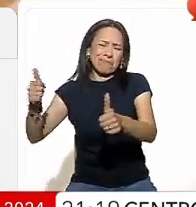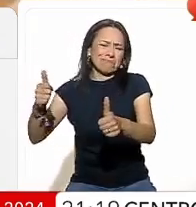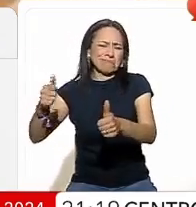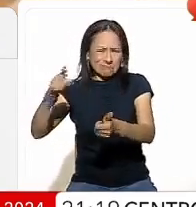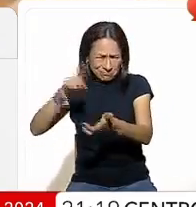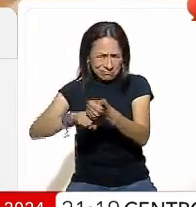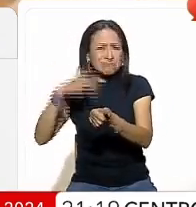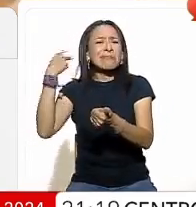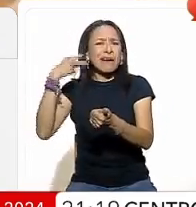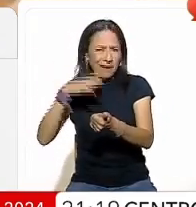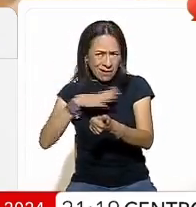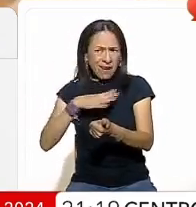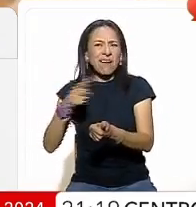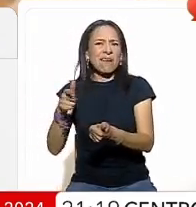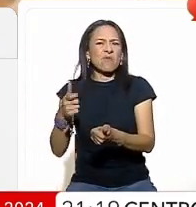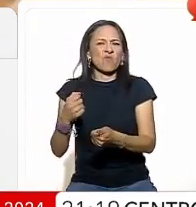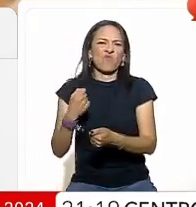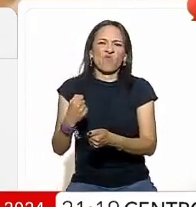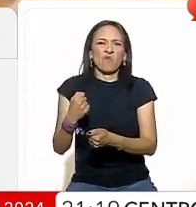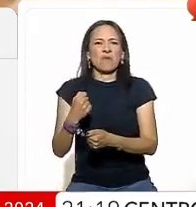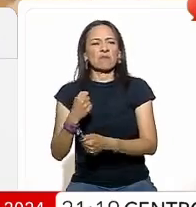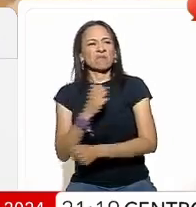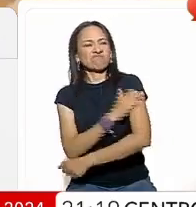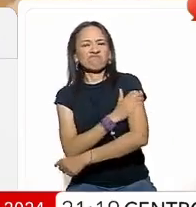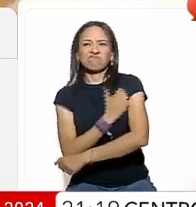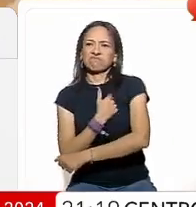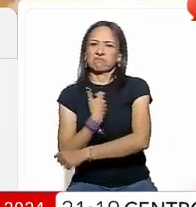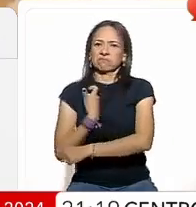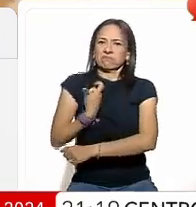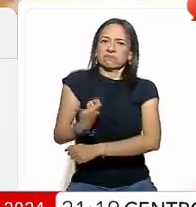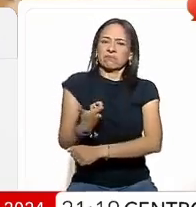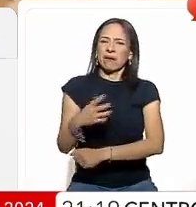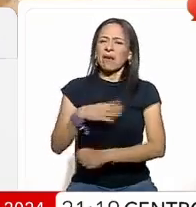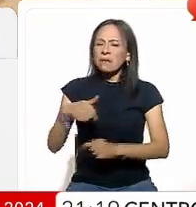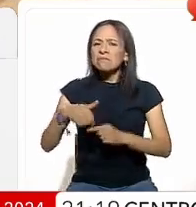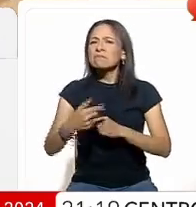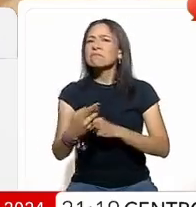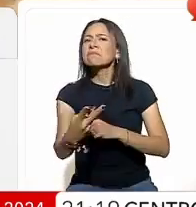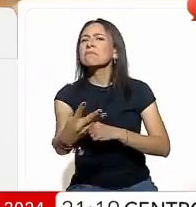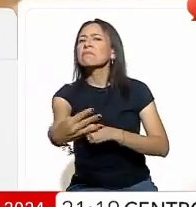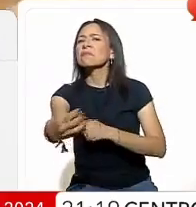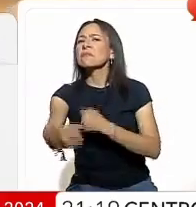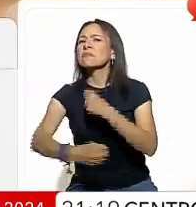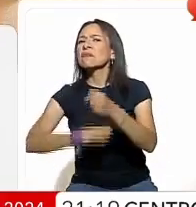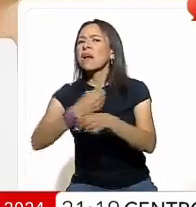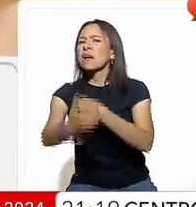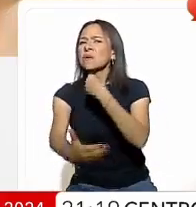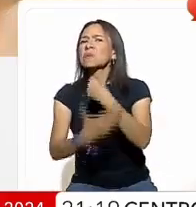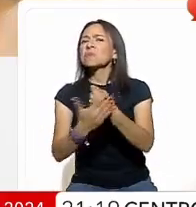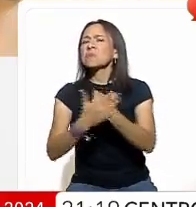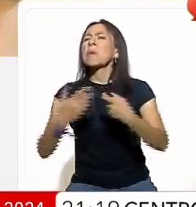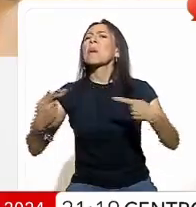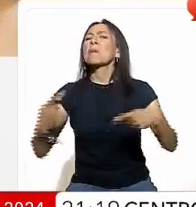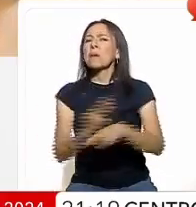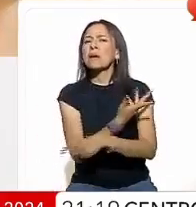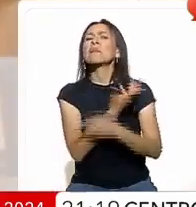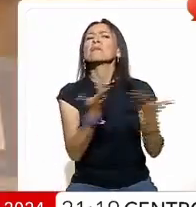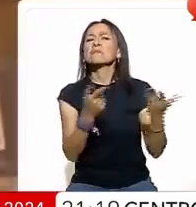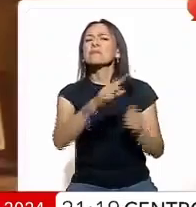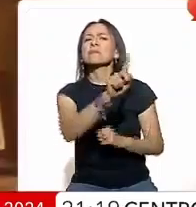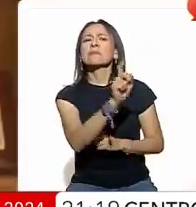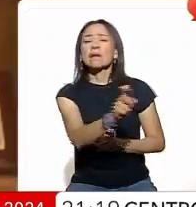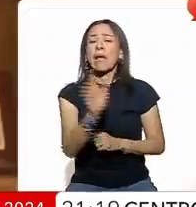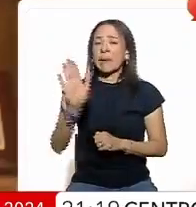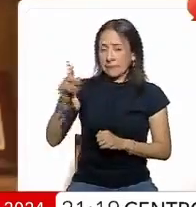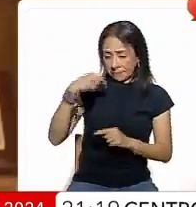dinero, gobernadora? ¿Qué va a pasar en los próximos años? Pues mira, lo que va a pasar es que yo voy a gobernar.